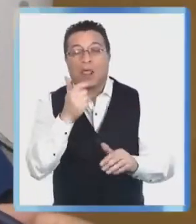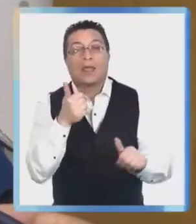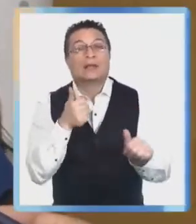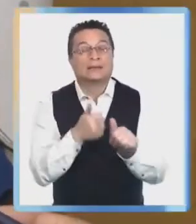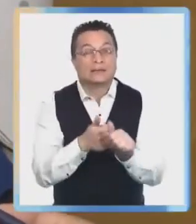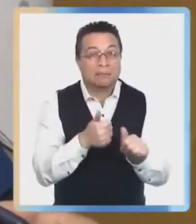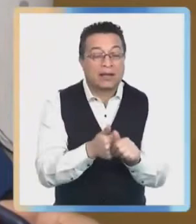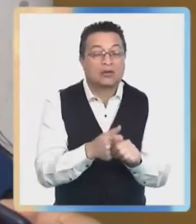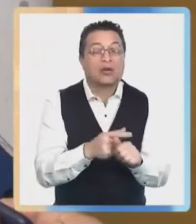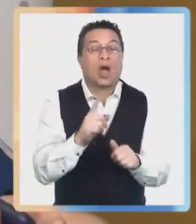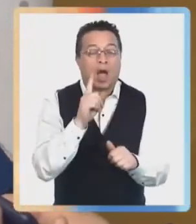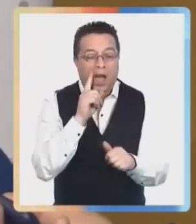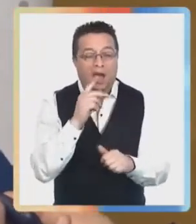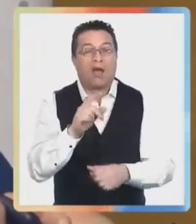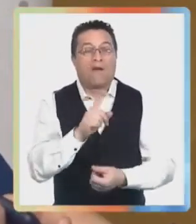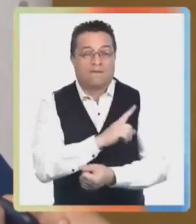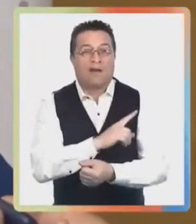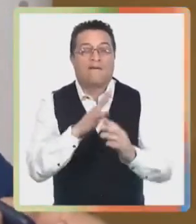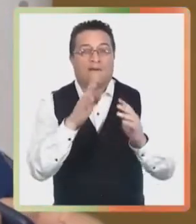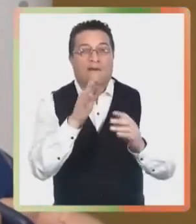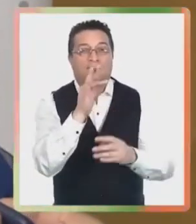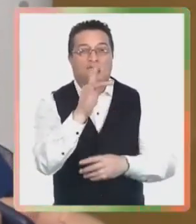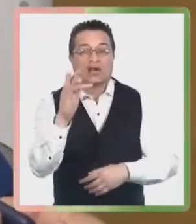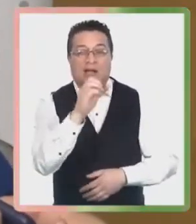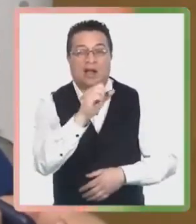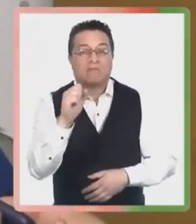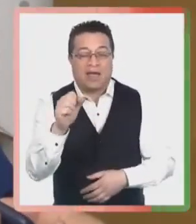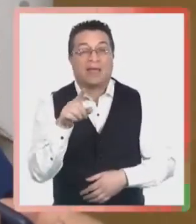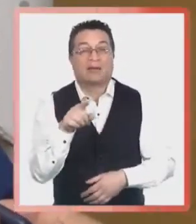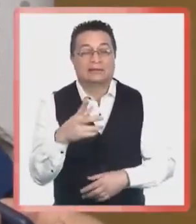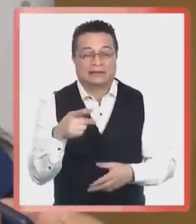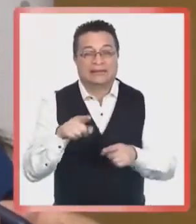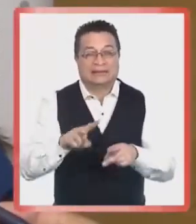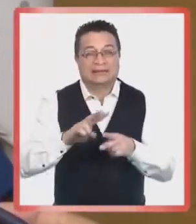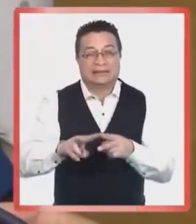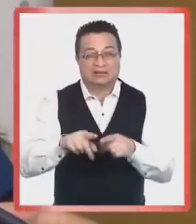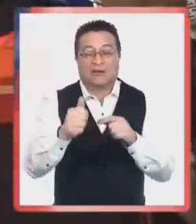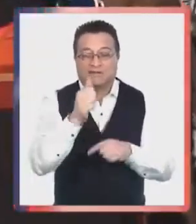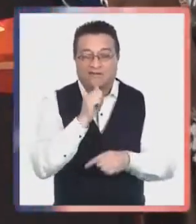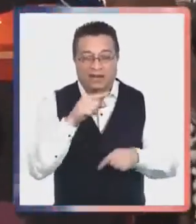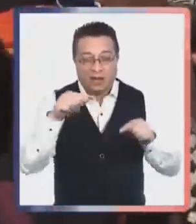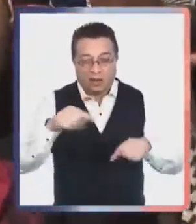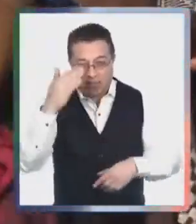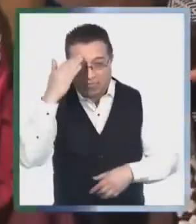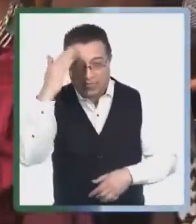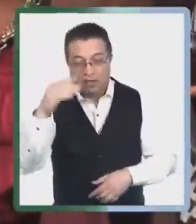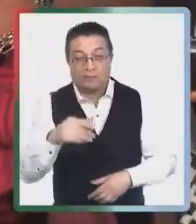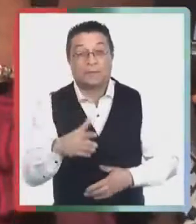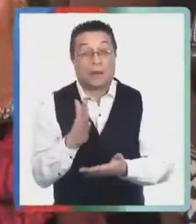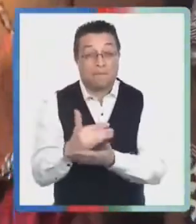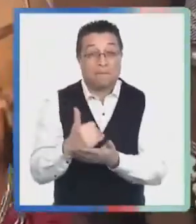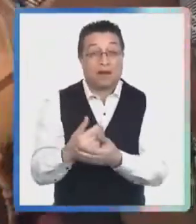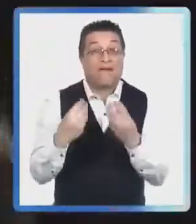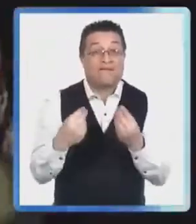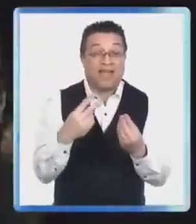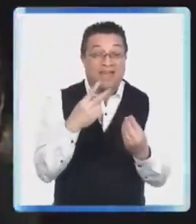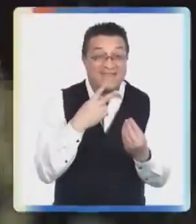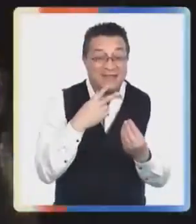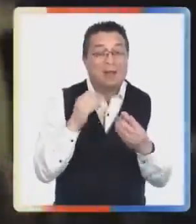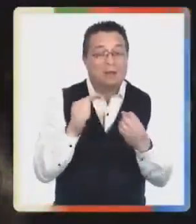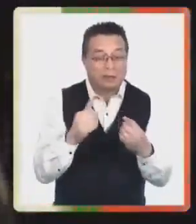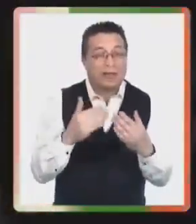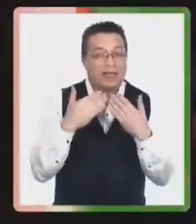está las Fuerzas Armadas en el territorio, porque probablemente es eso lo que está faltando hoy día. El Plan Buen Vivir buscará